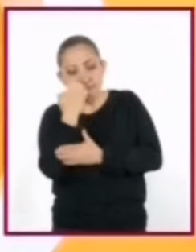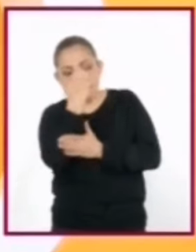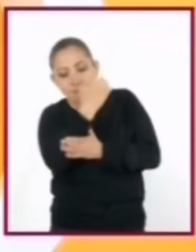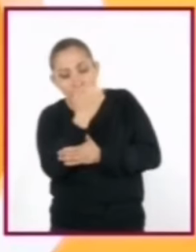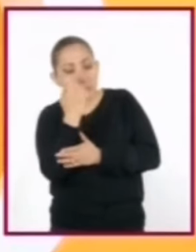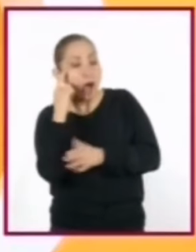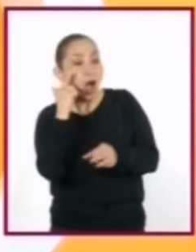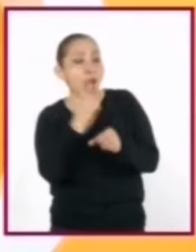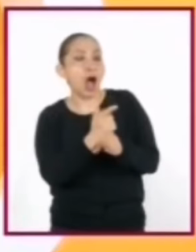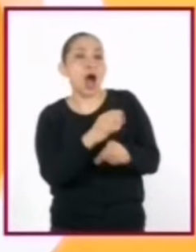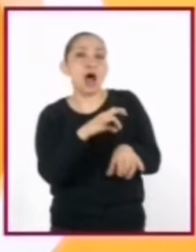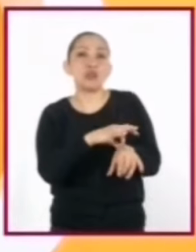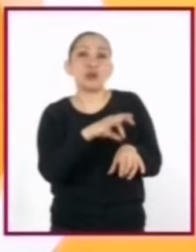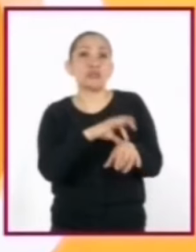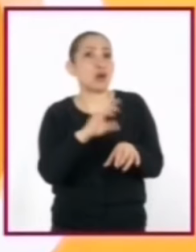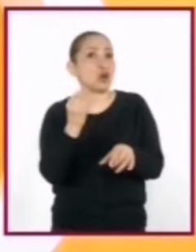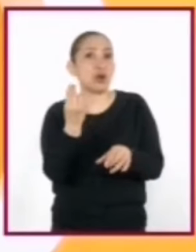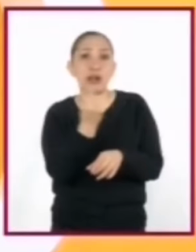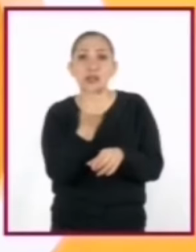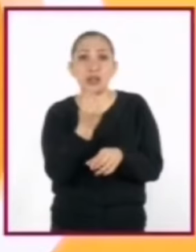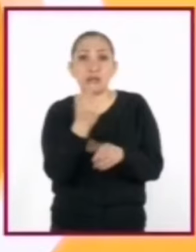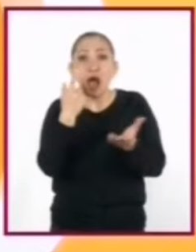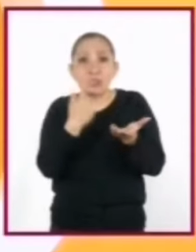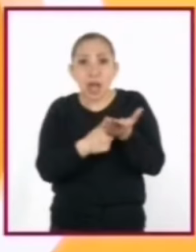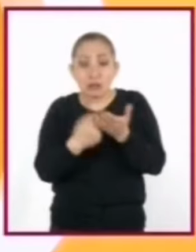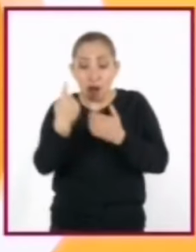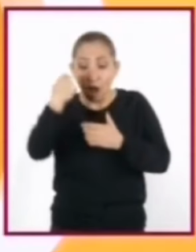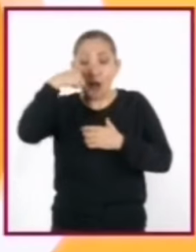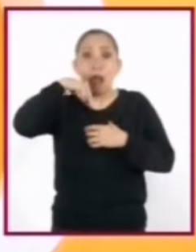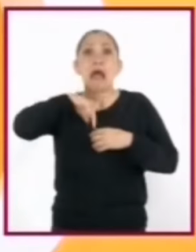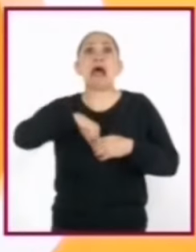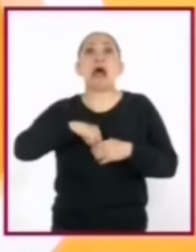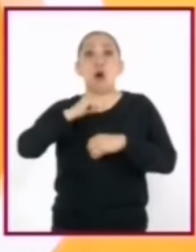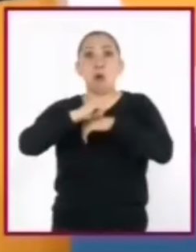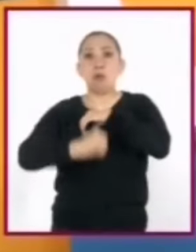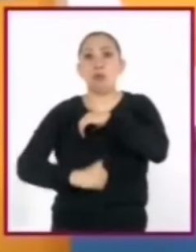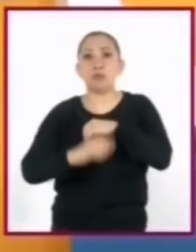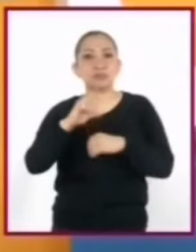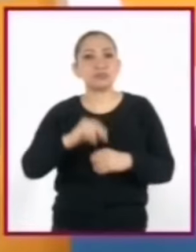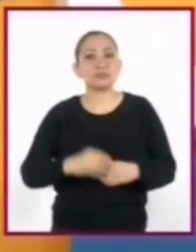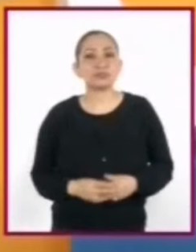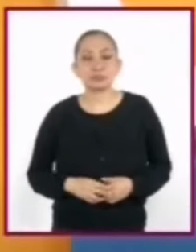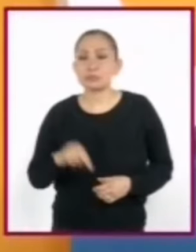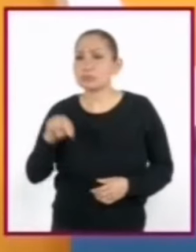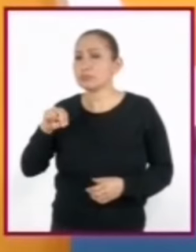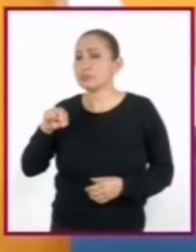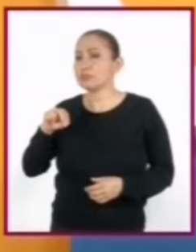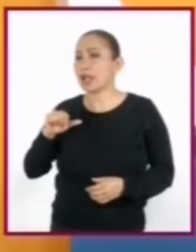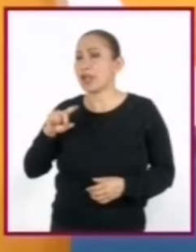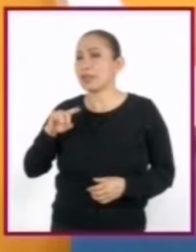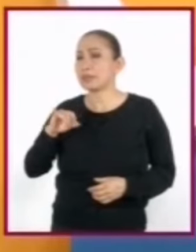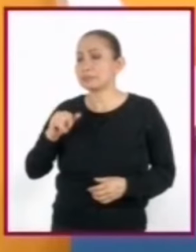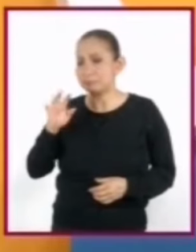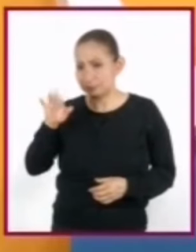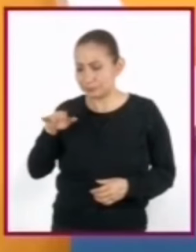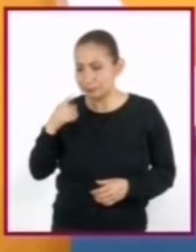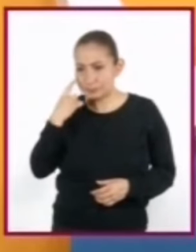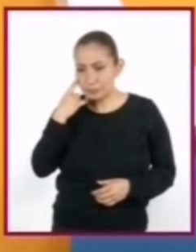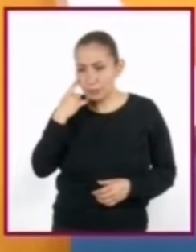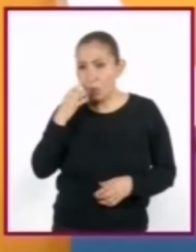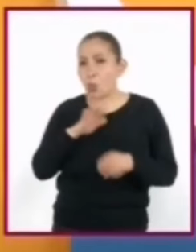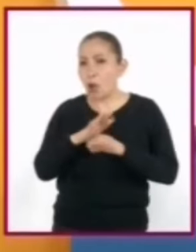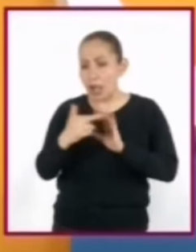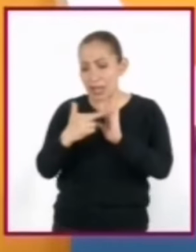y diagnóstico sin necesidad de una intervención quirúrgica. Nadia, ¿con